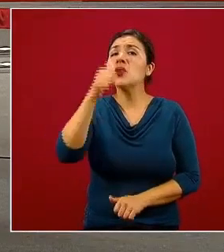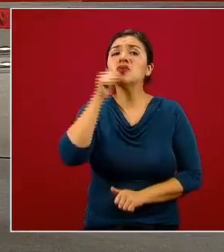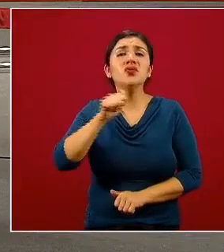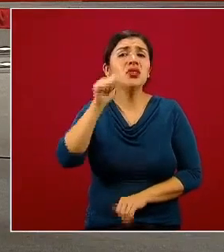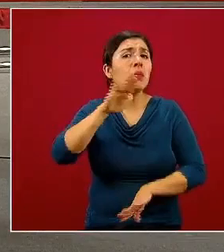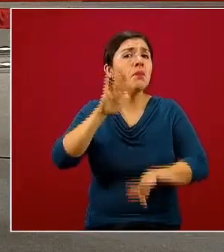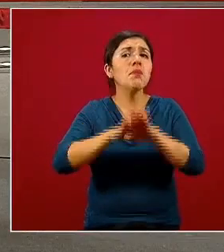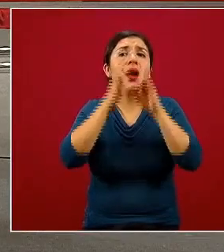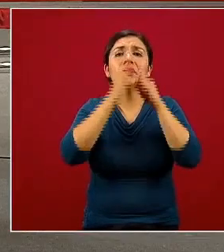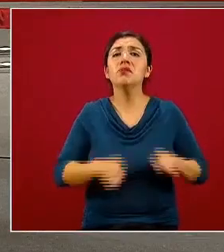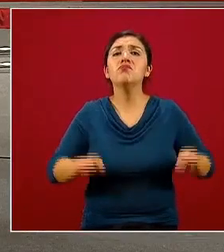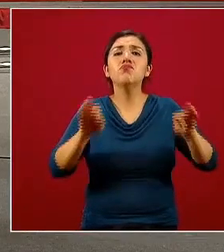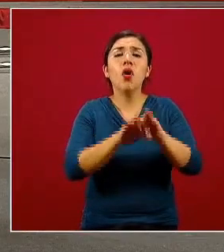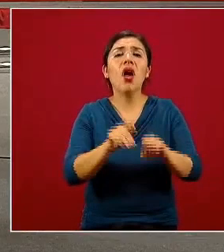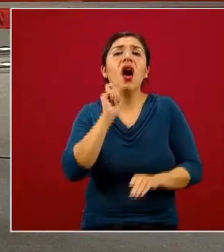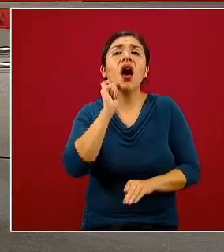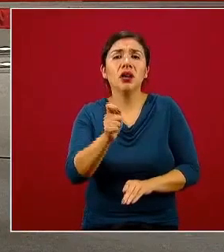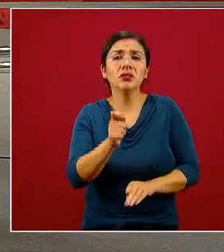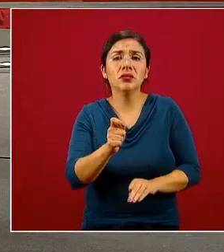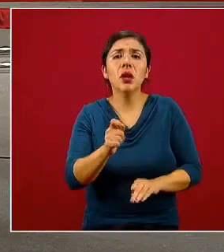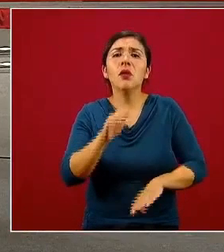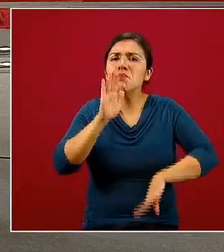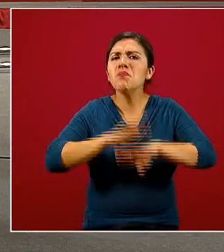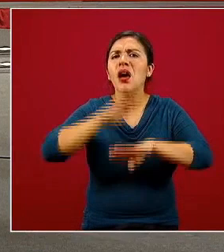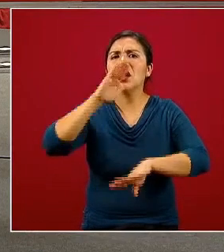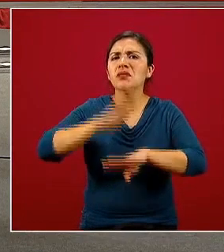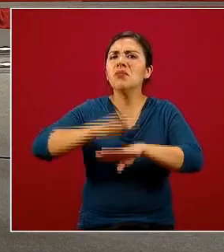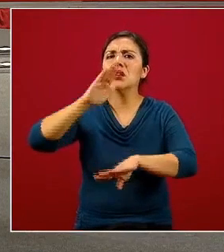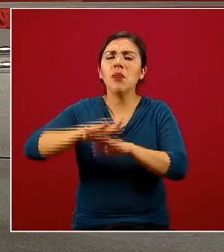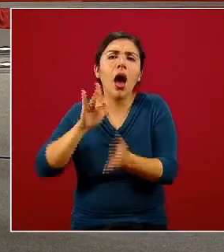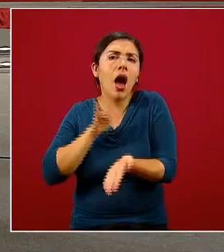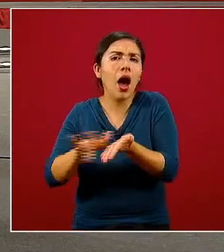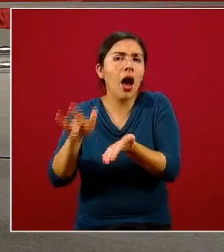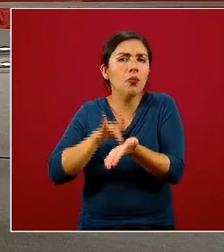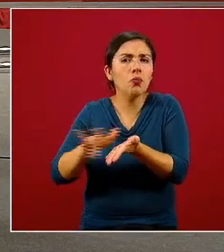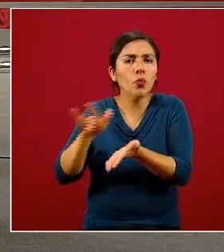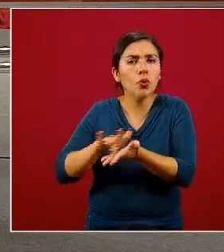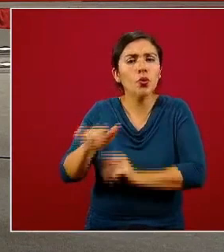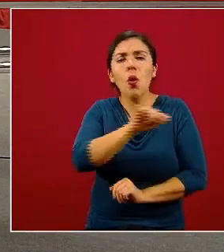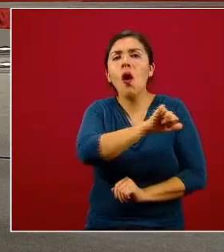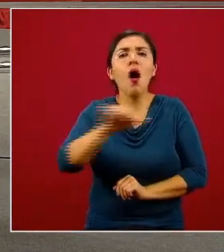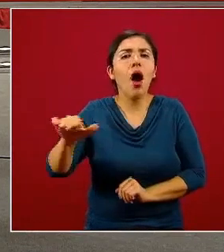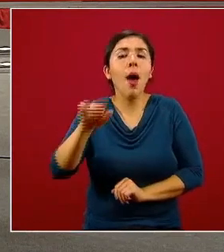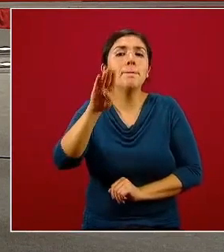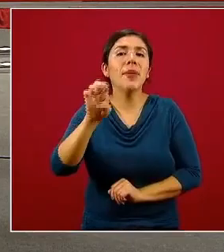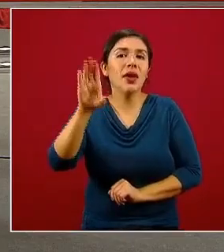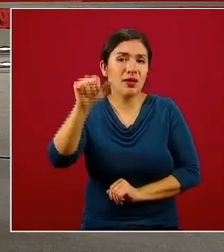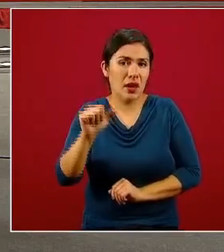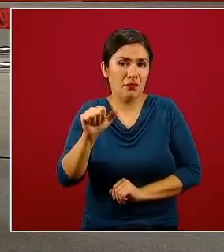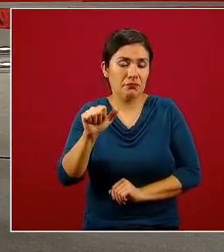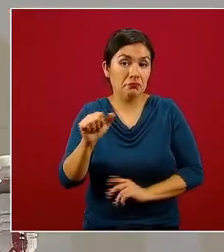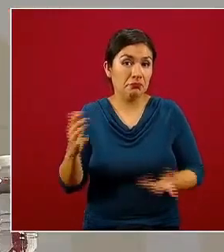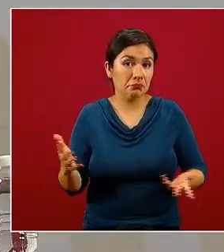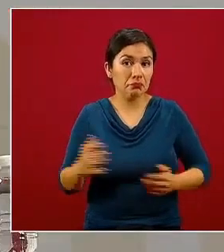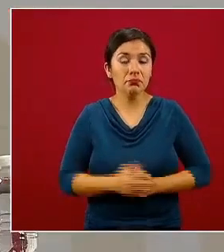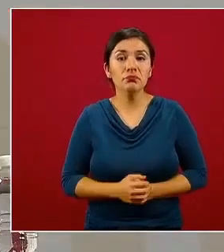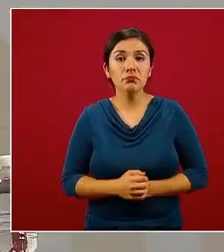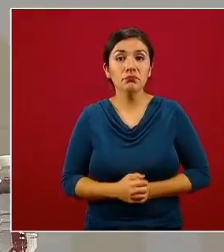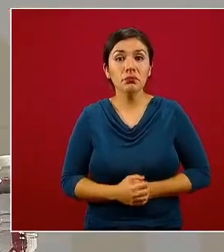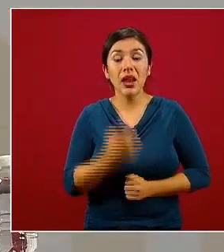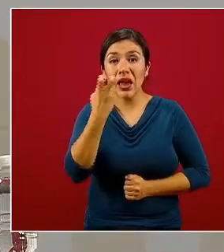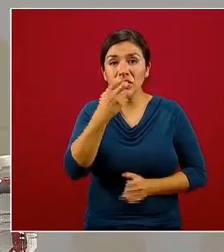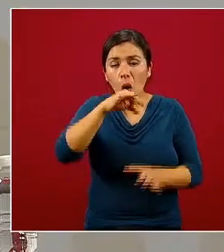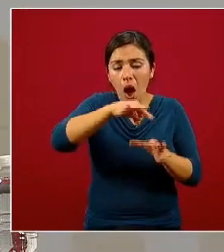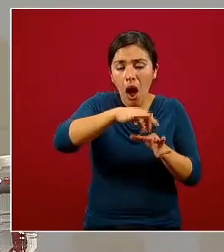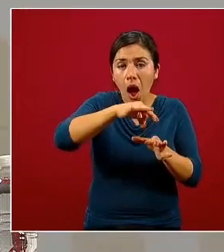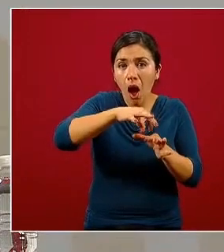privilegiado el mantener y en aumentar los apoyos a las becas. Y estos